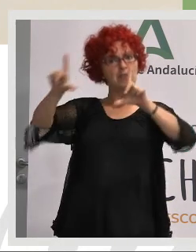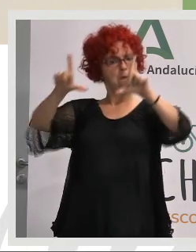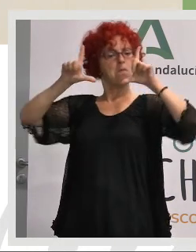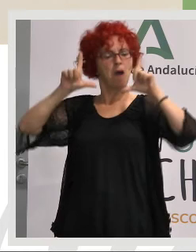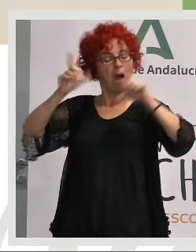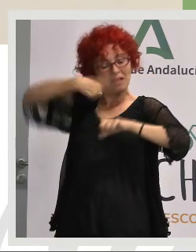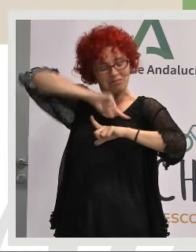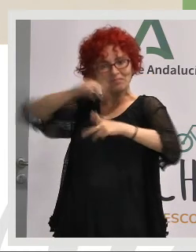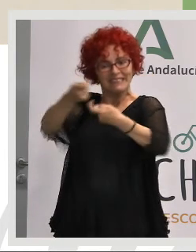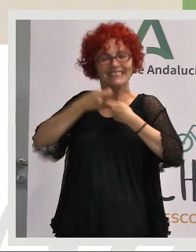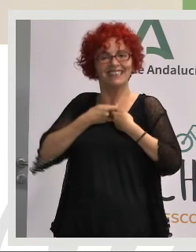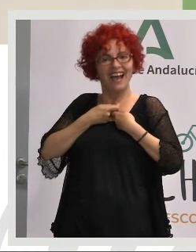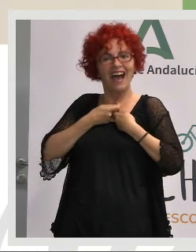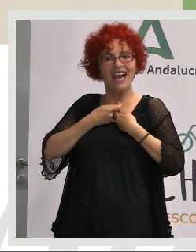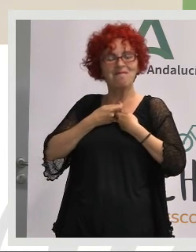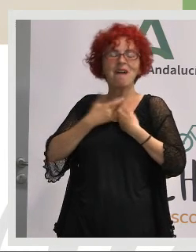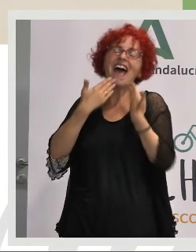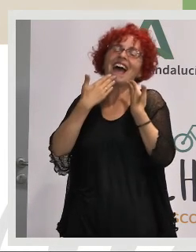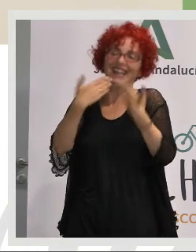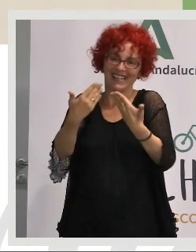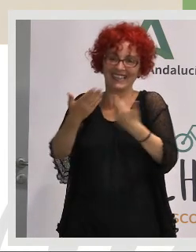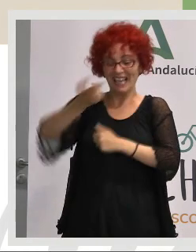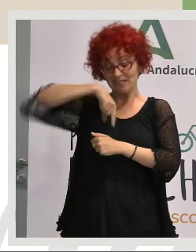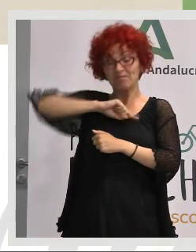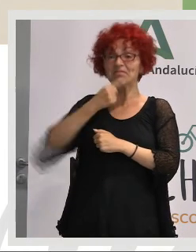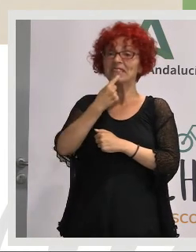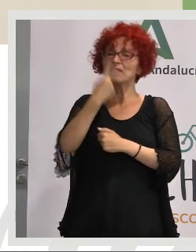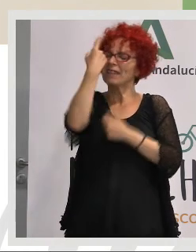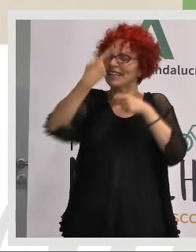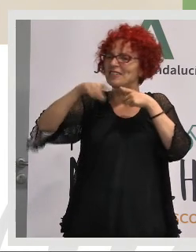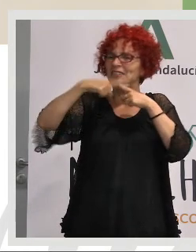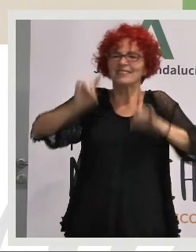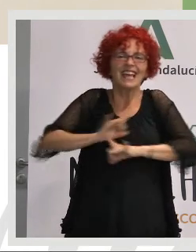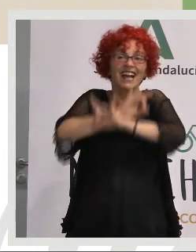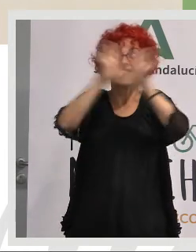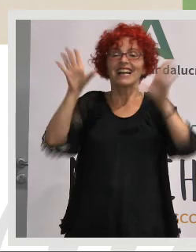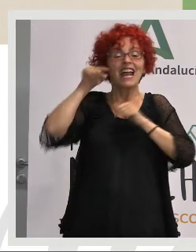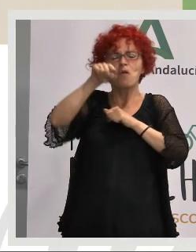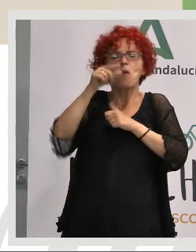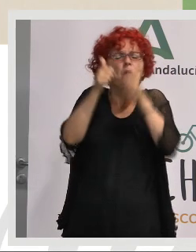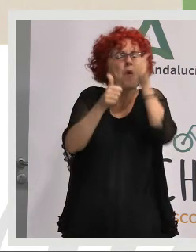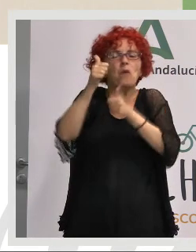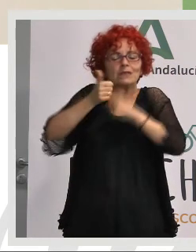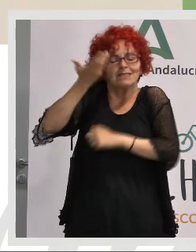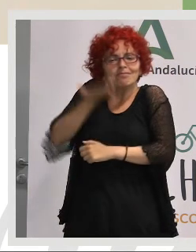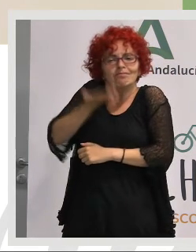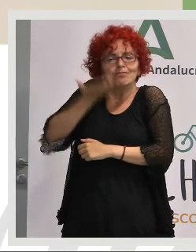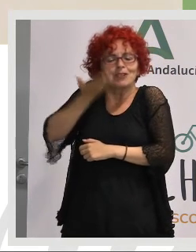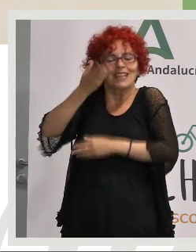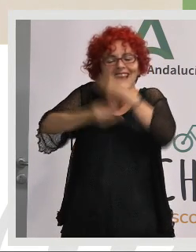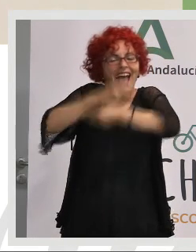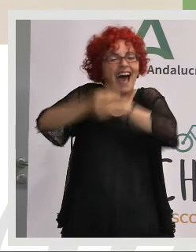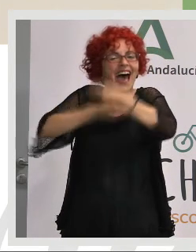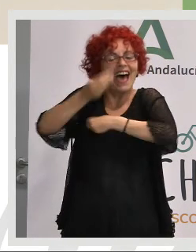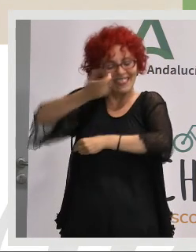que hemos realizado en nuestro centro. No cabe duda que es un concurso que da mucho valor a la movilidad sostenible, da